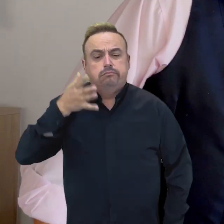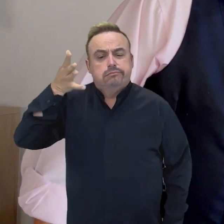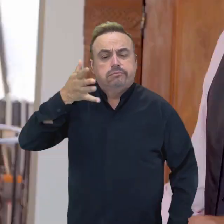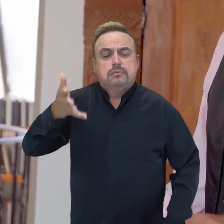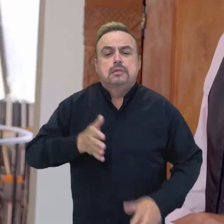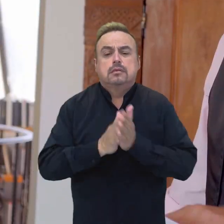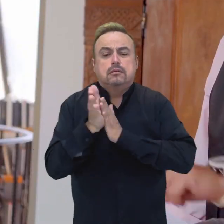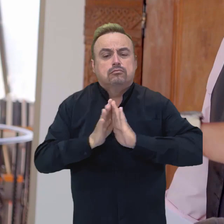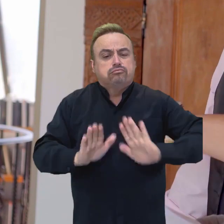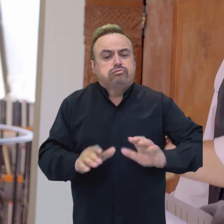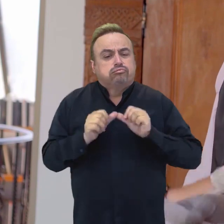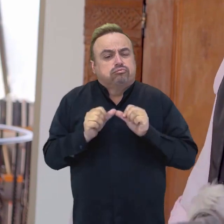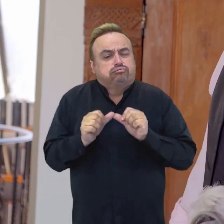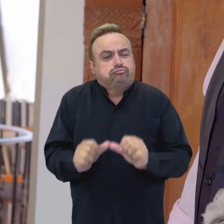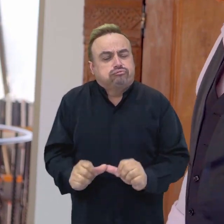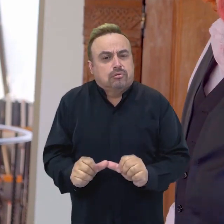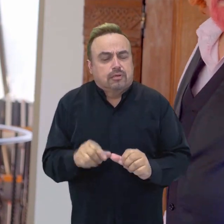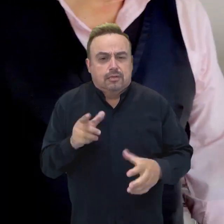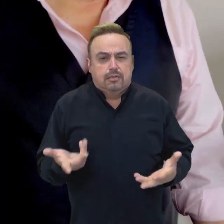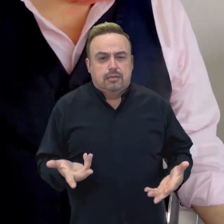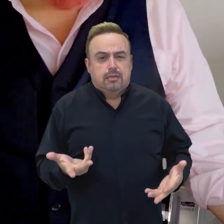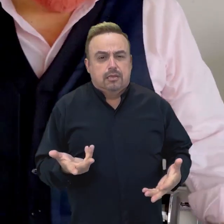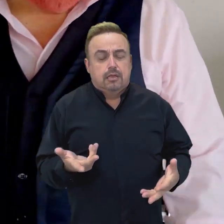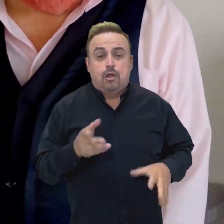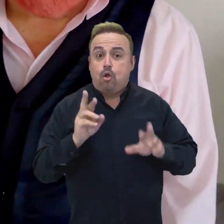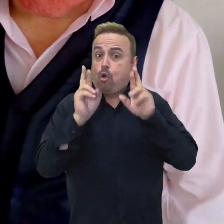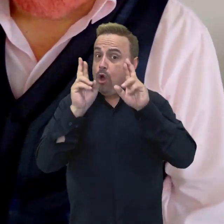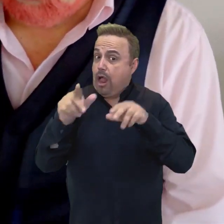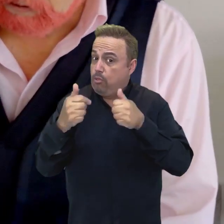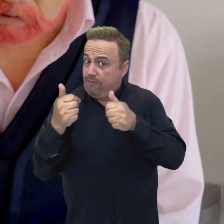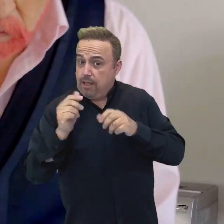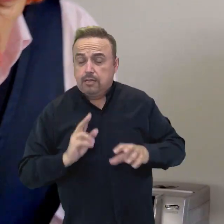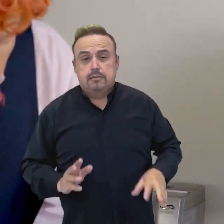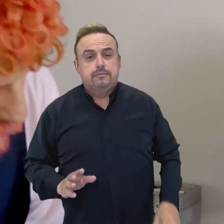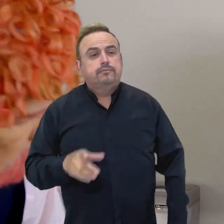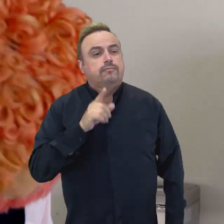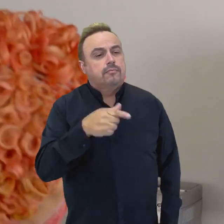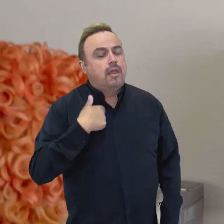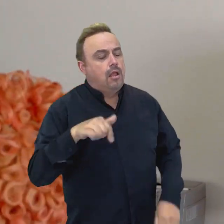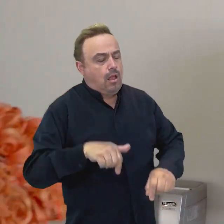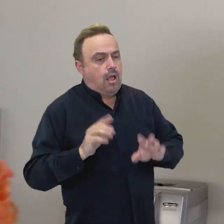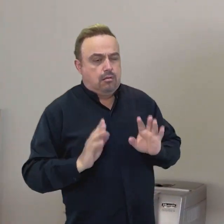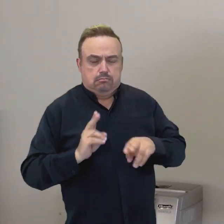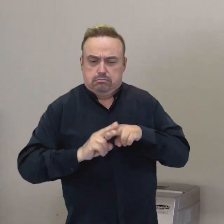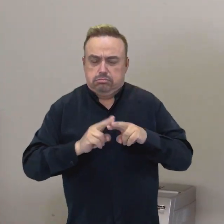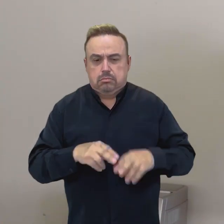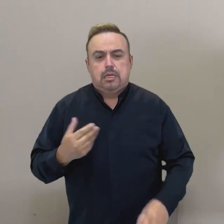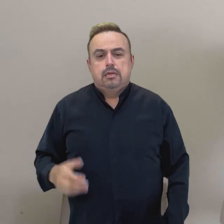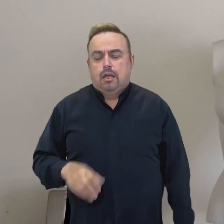esto. Calefacción sustentable. Calefacción, cojioja. Espero que lo haga bien. Sí, muchas gracias. Mire, aquí voy a quejar.